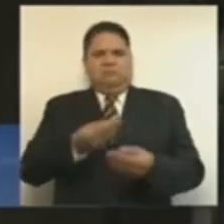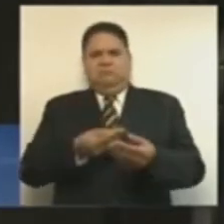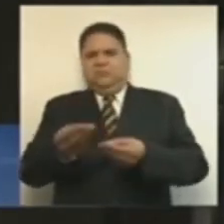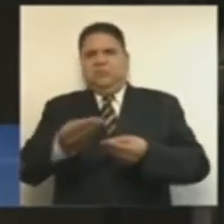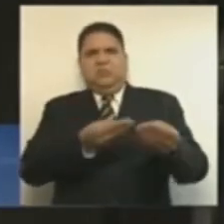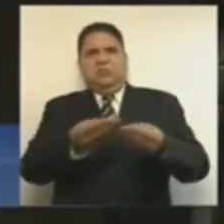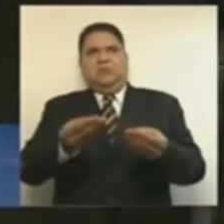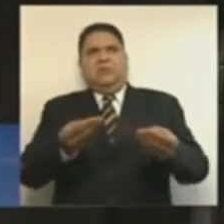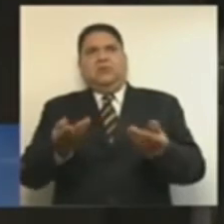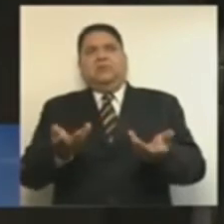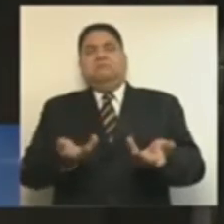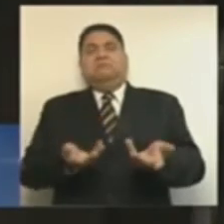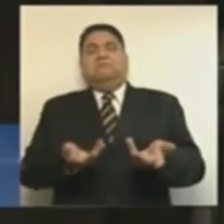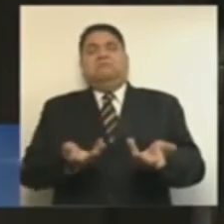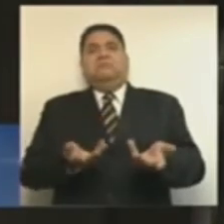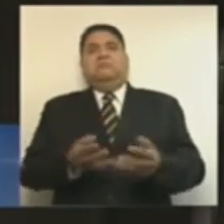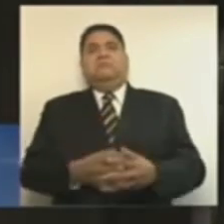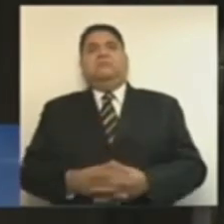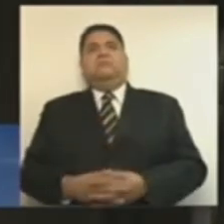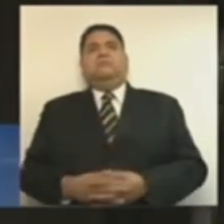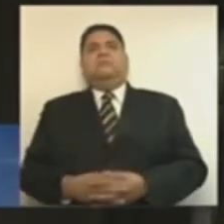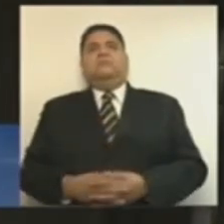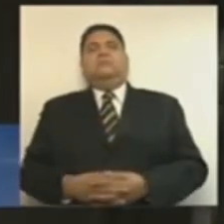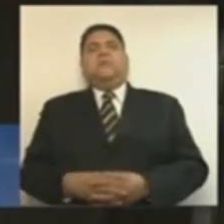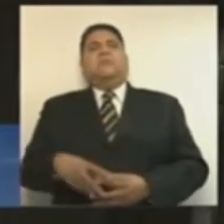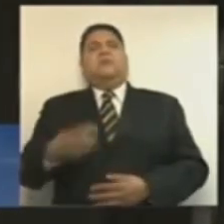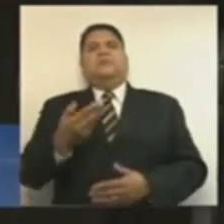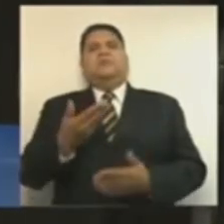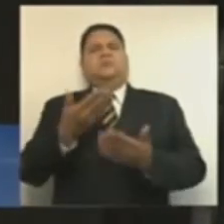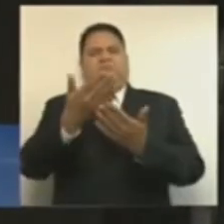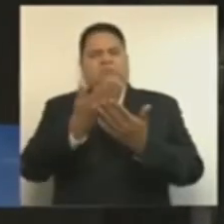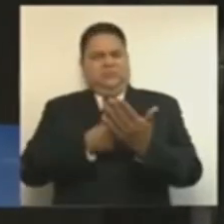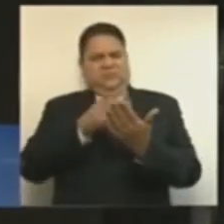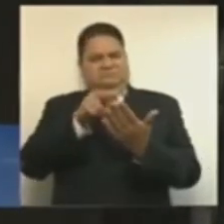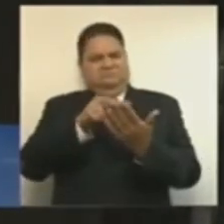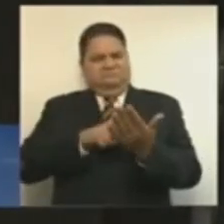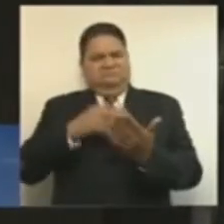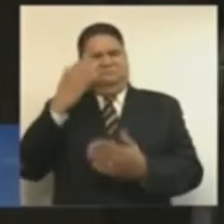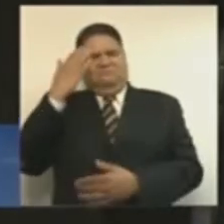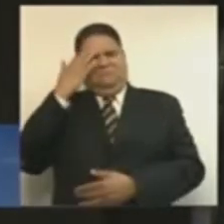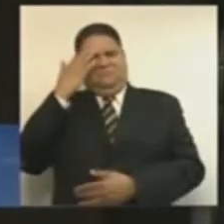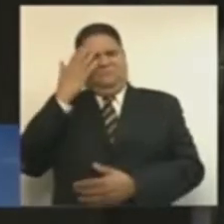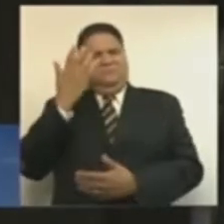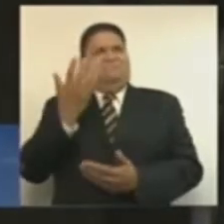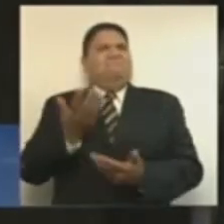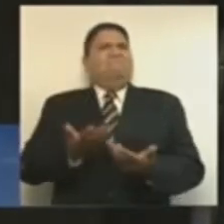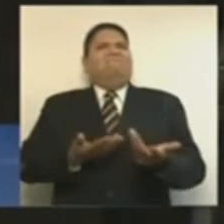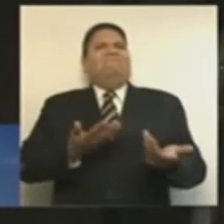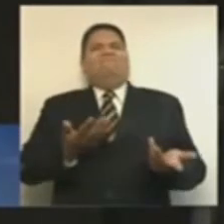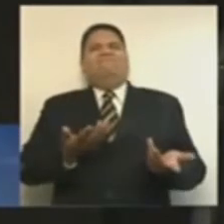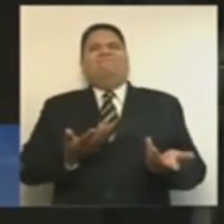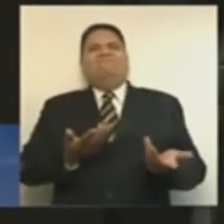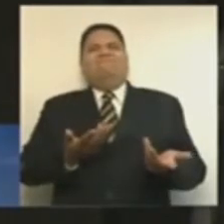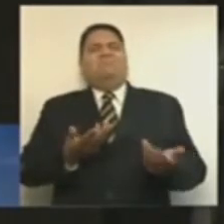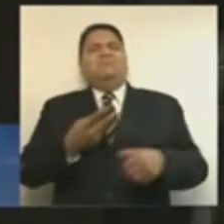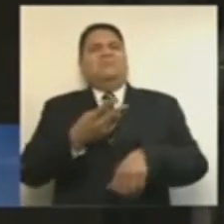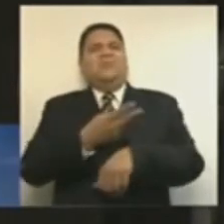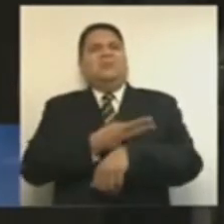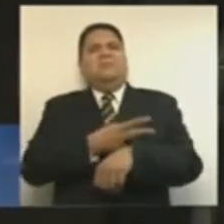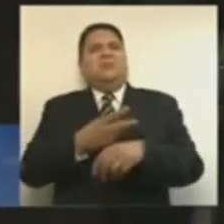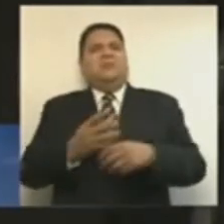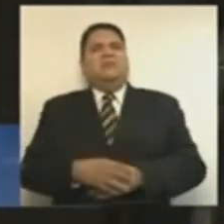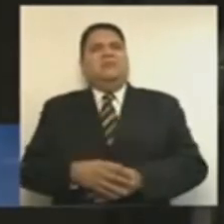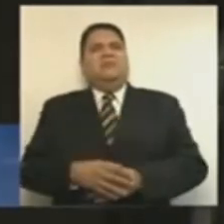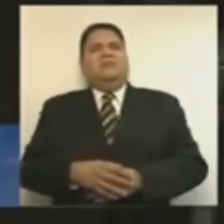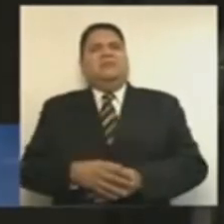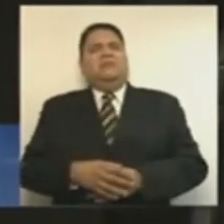alude. Entonces, cuando ves todo esto, dices, ¿qué pasa? ¿Es en